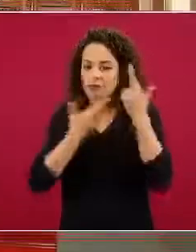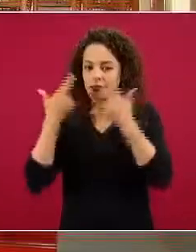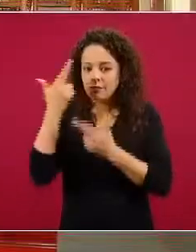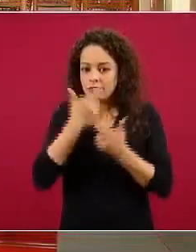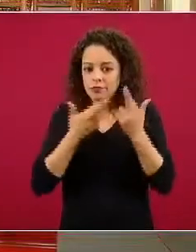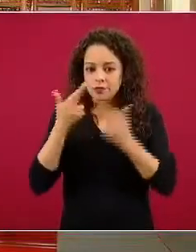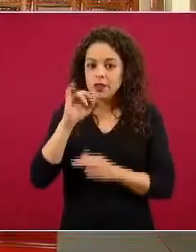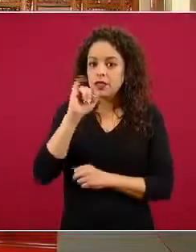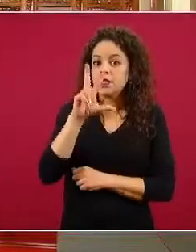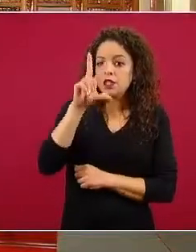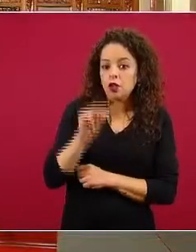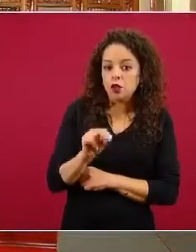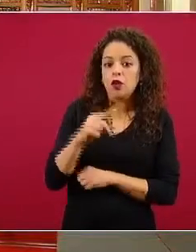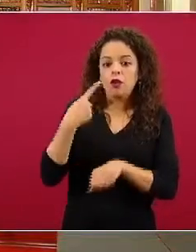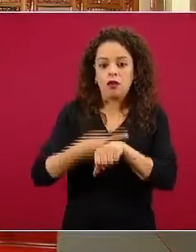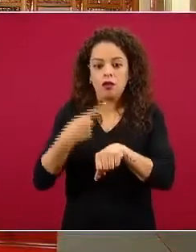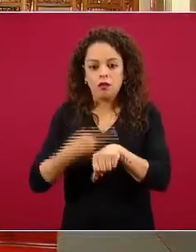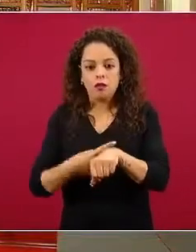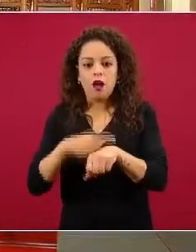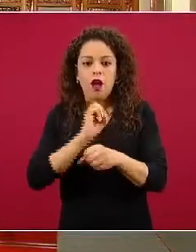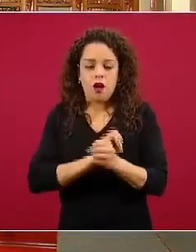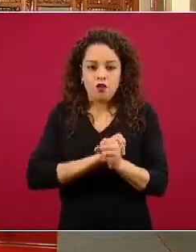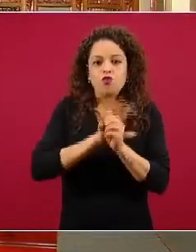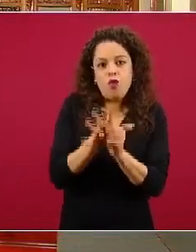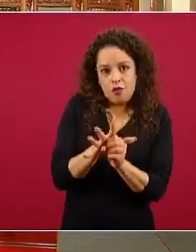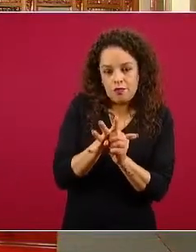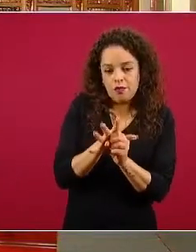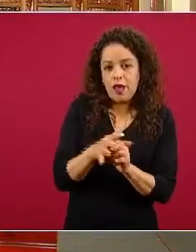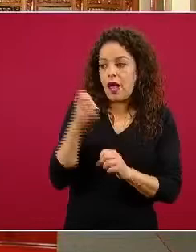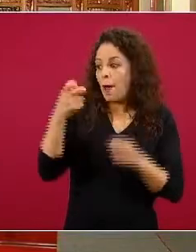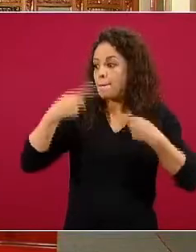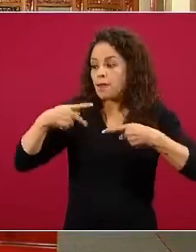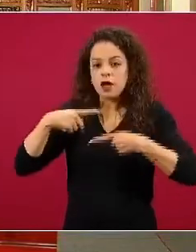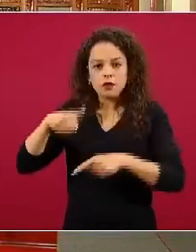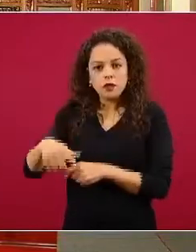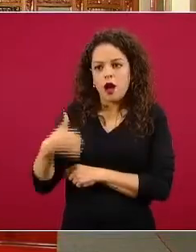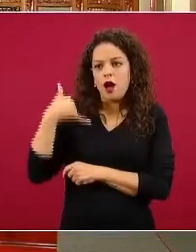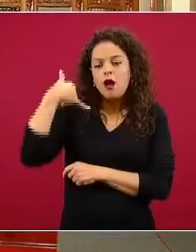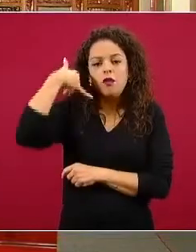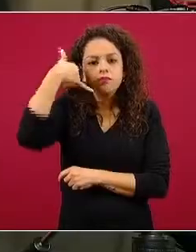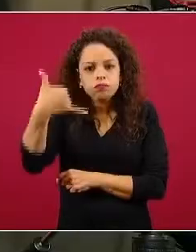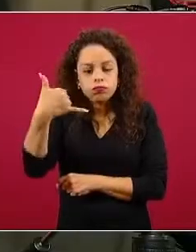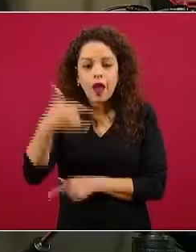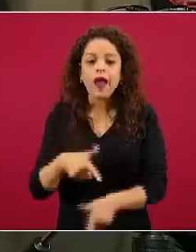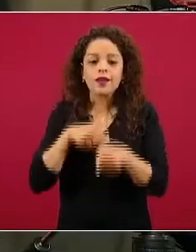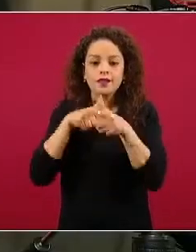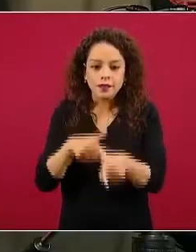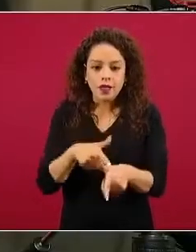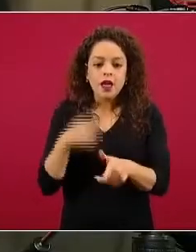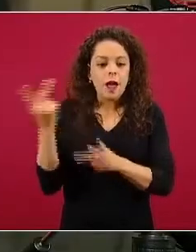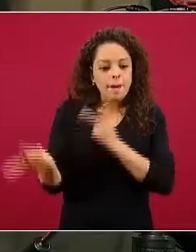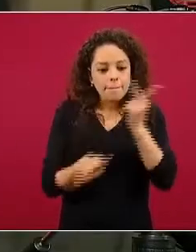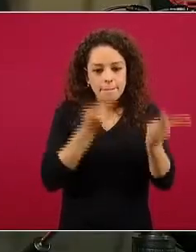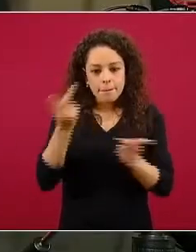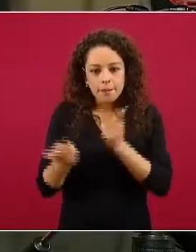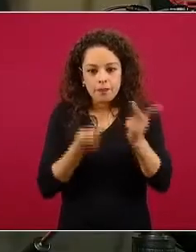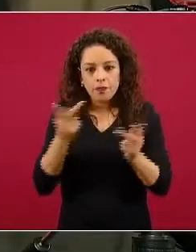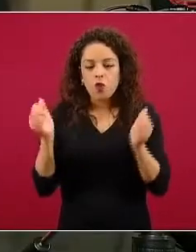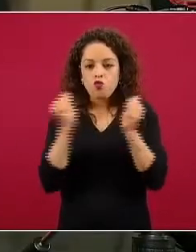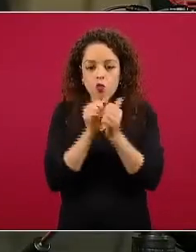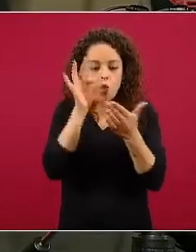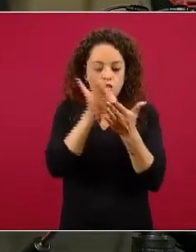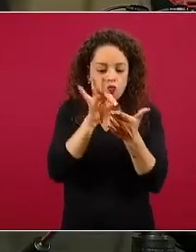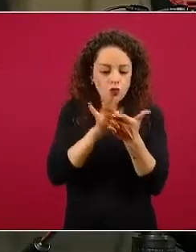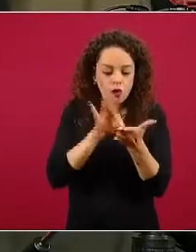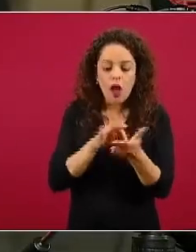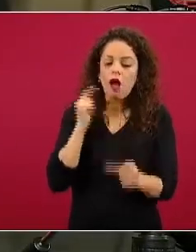de que se trate o no de COVID y una persona le llama y le ayuda a continuar la evaluación de acuerdo a los puntajes de